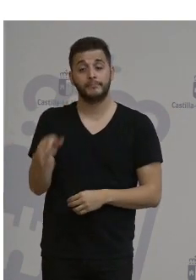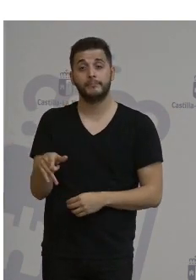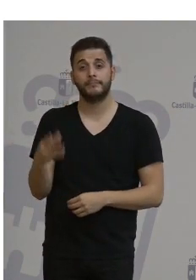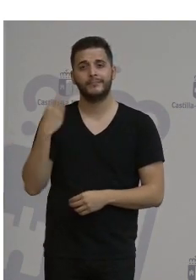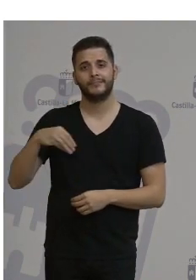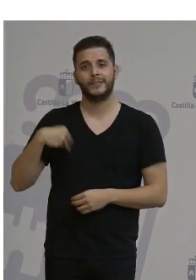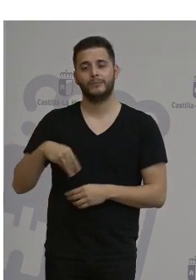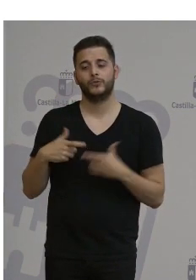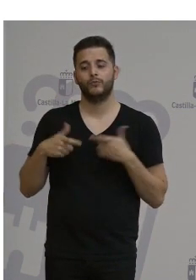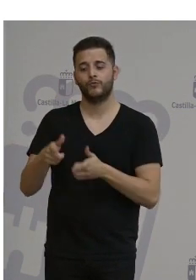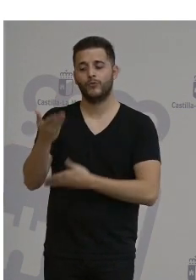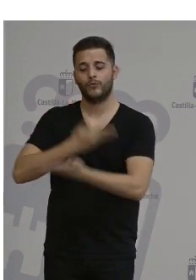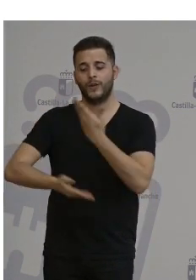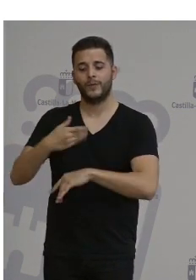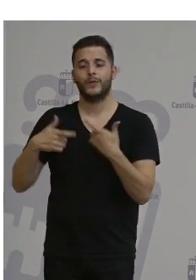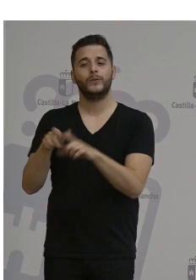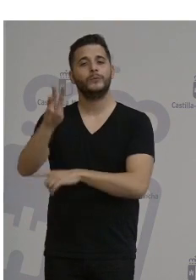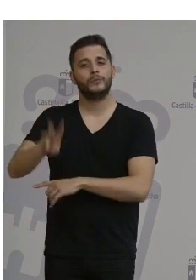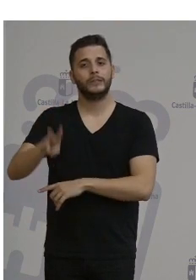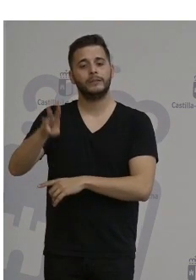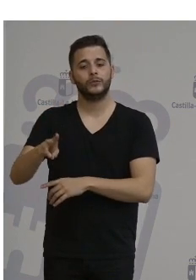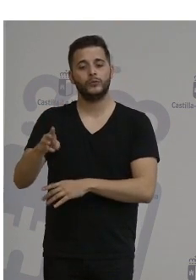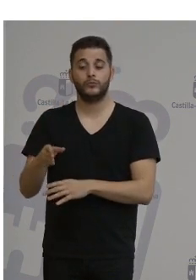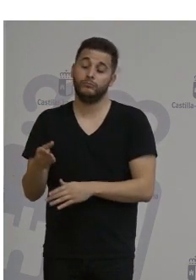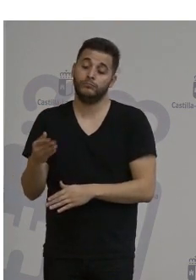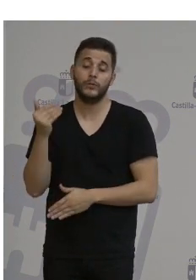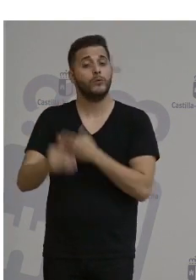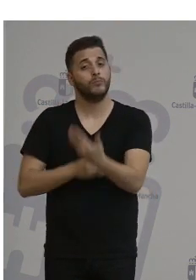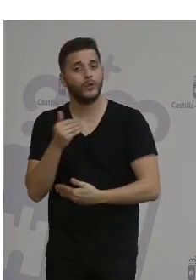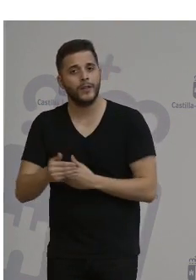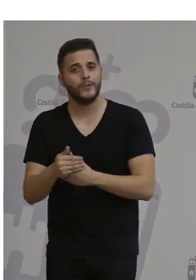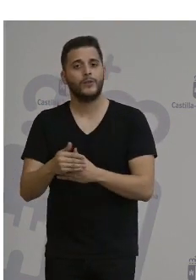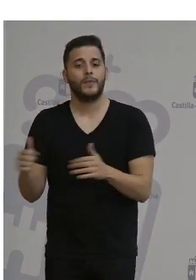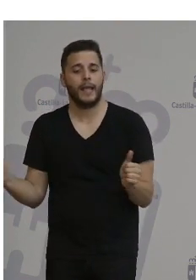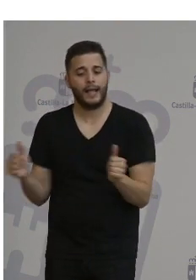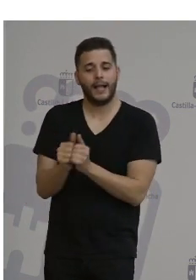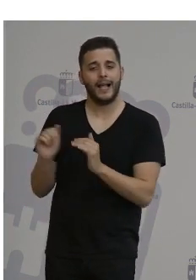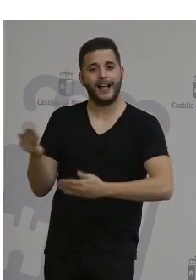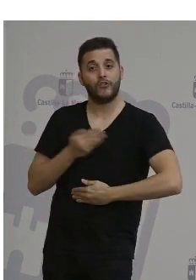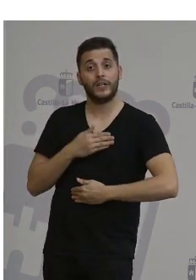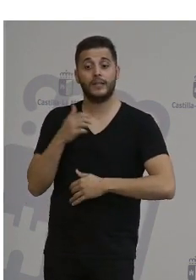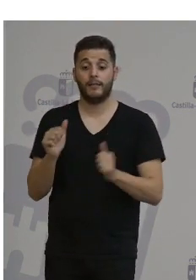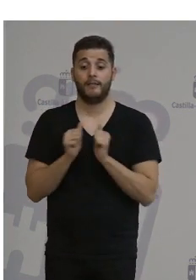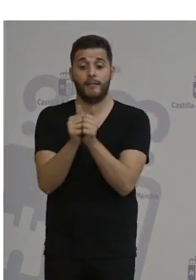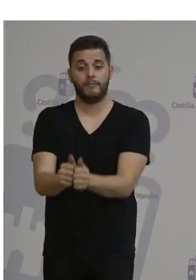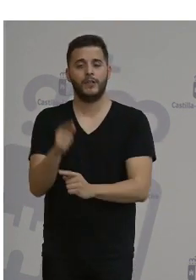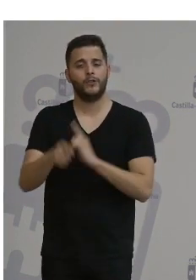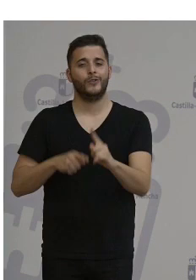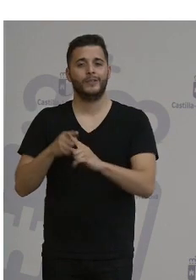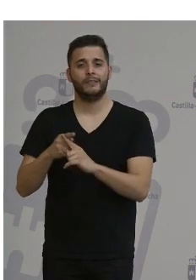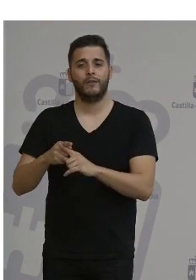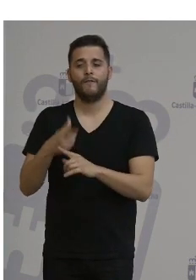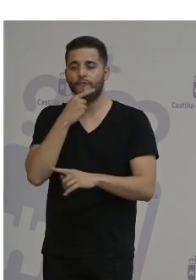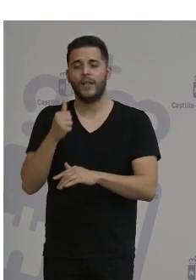con la colaboración del tercer sector un proceso de acogida y acompañamiento para facilitar esta incorporación y la integración y el